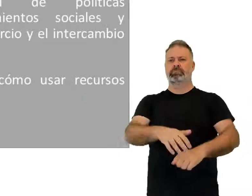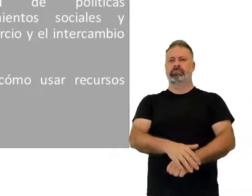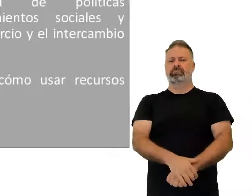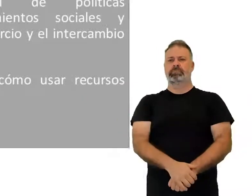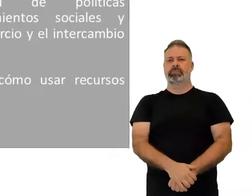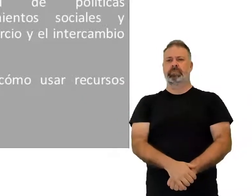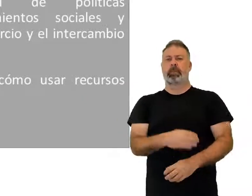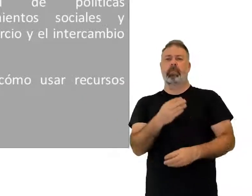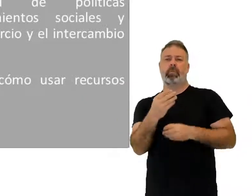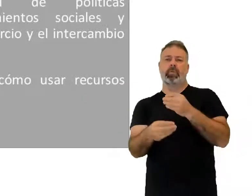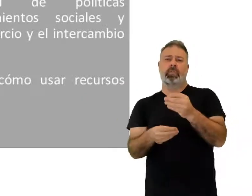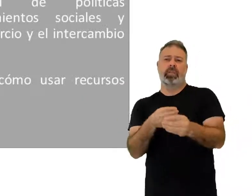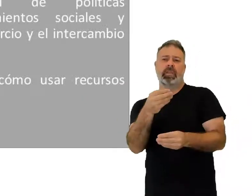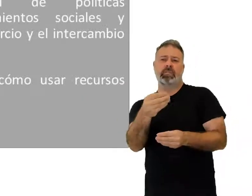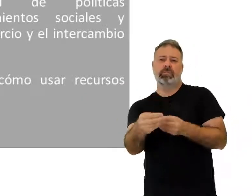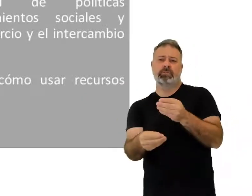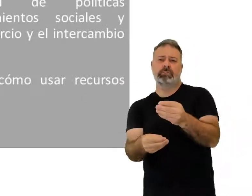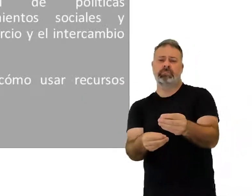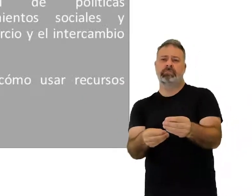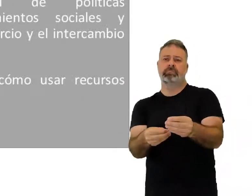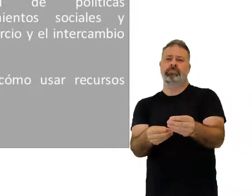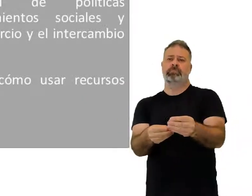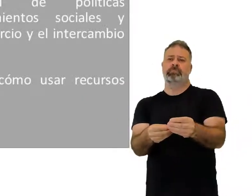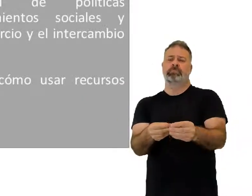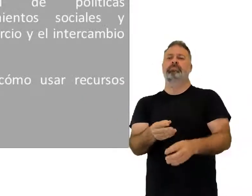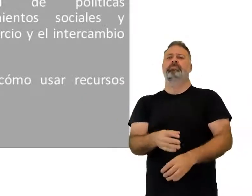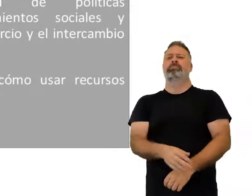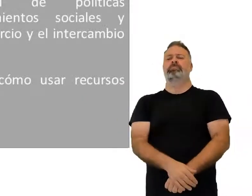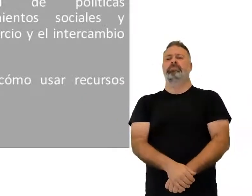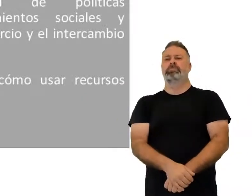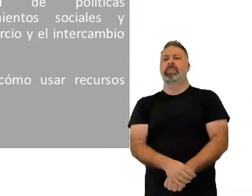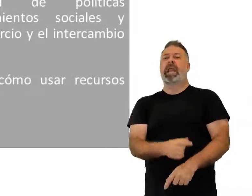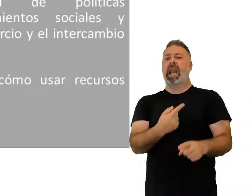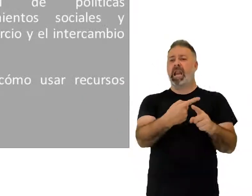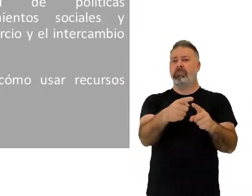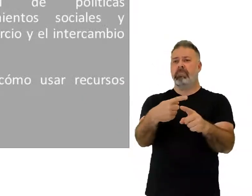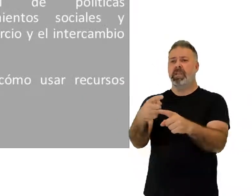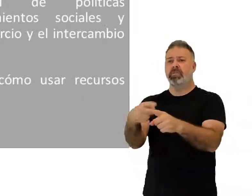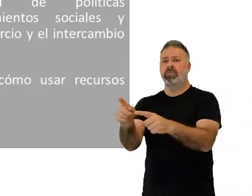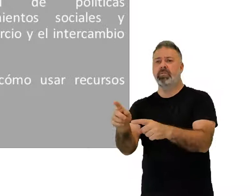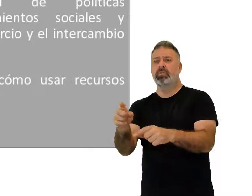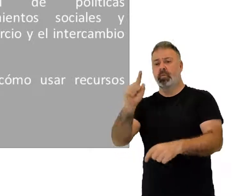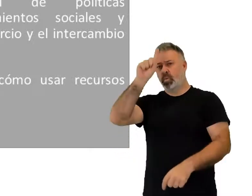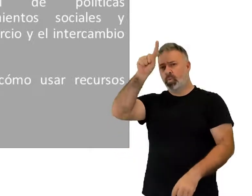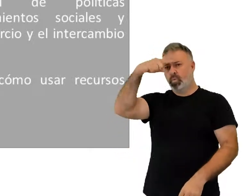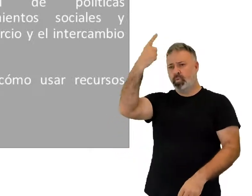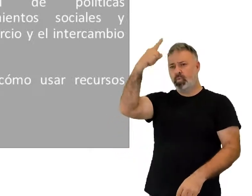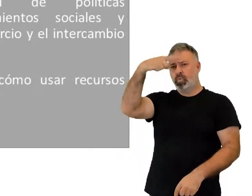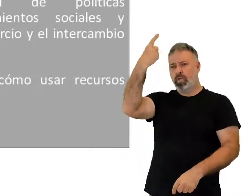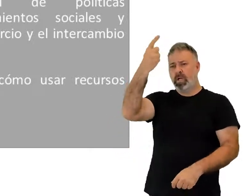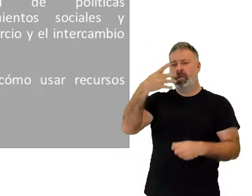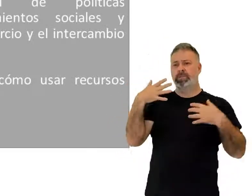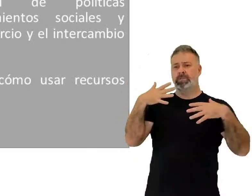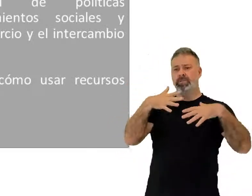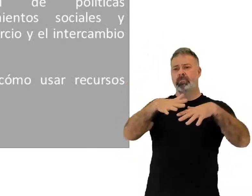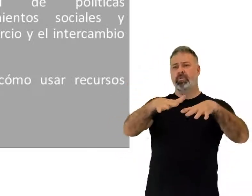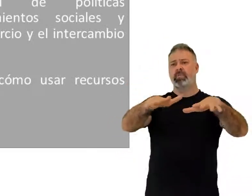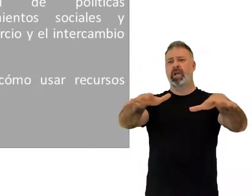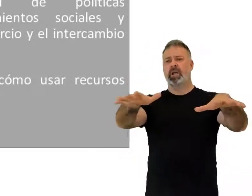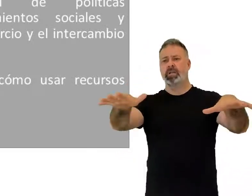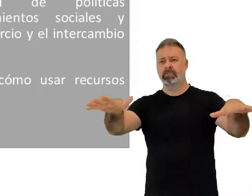es el proceso por el cual el elemento cultural se propaga